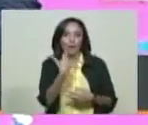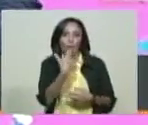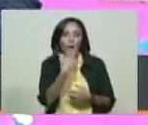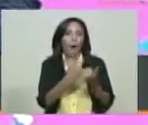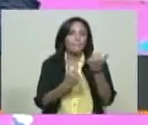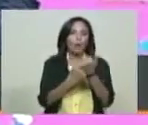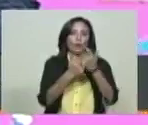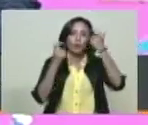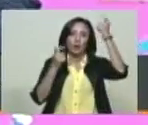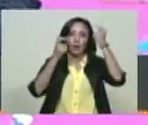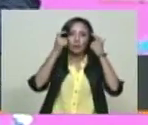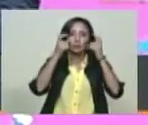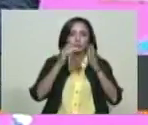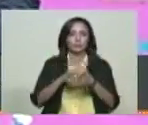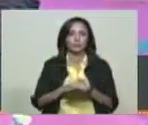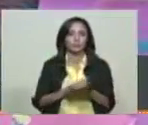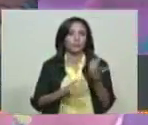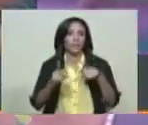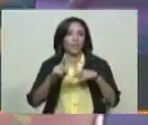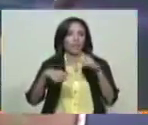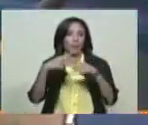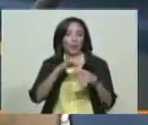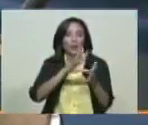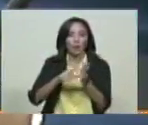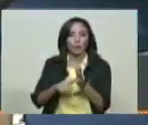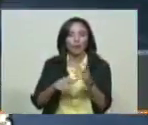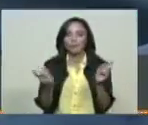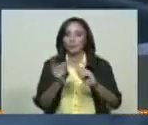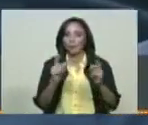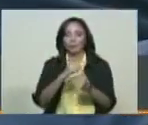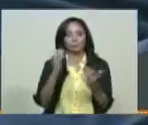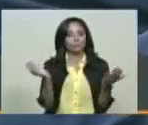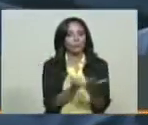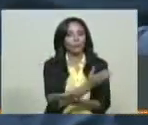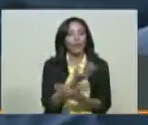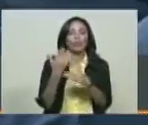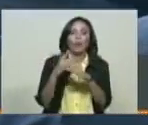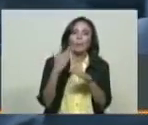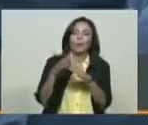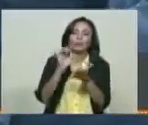esté donde estés llámese como se llame